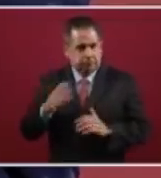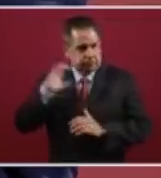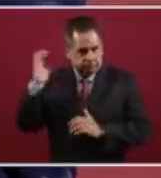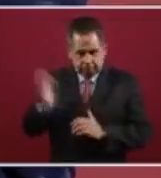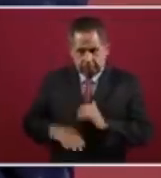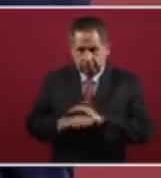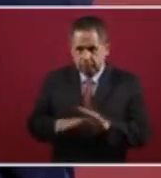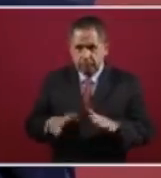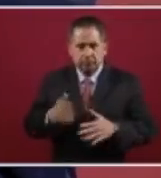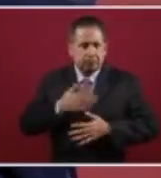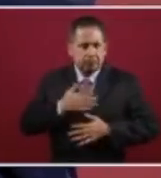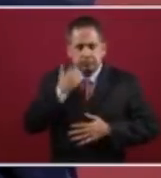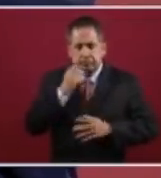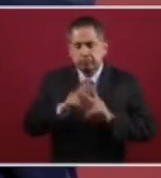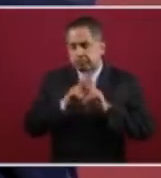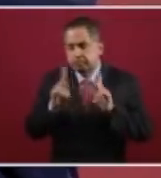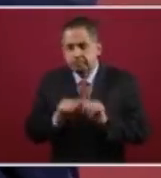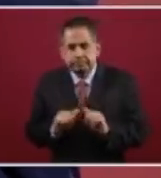estar en paz,